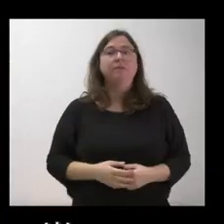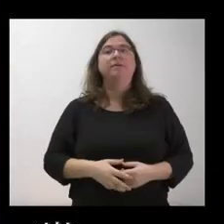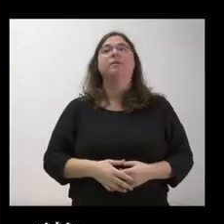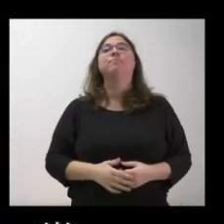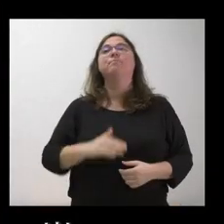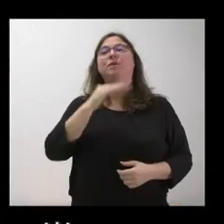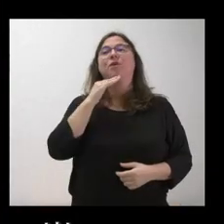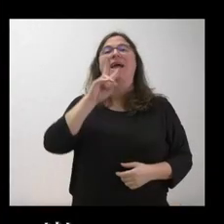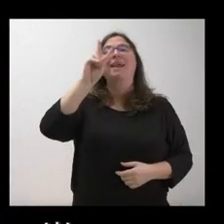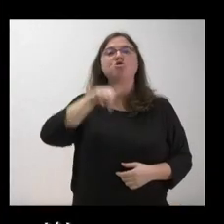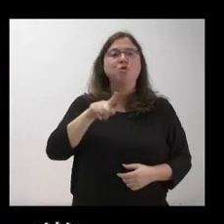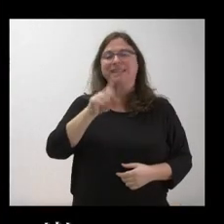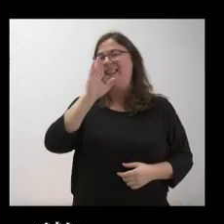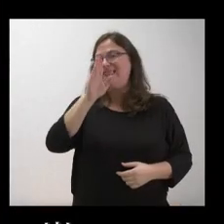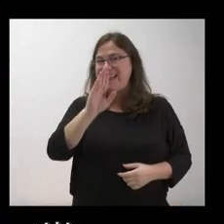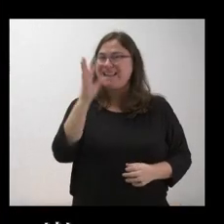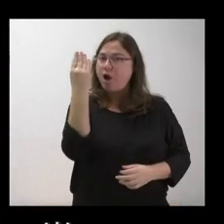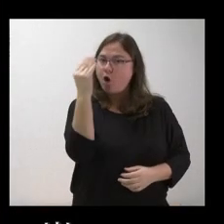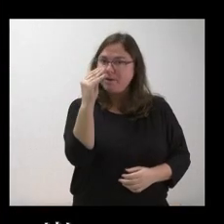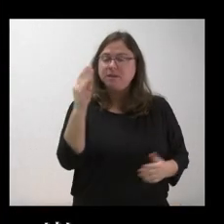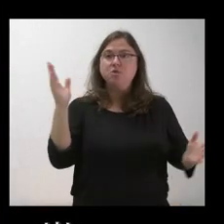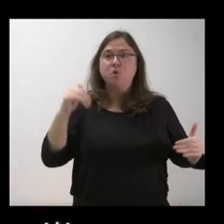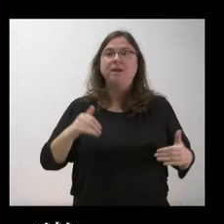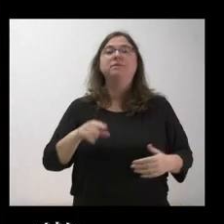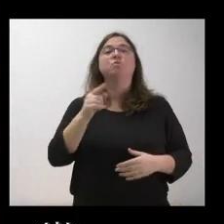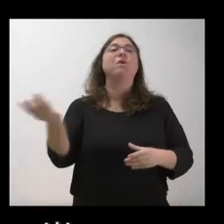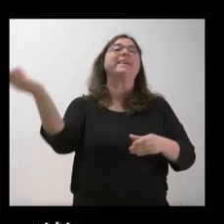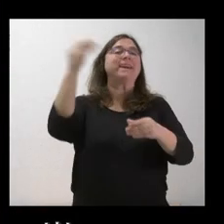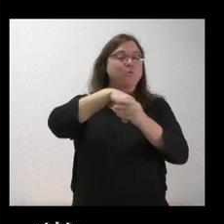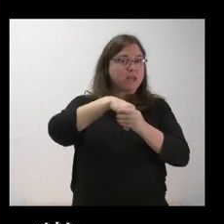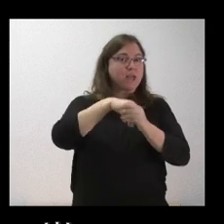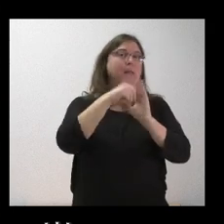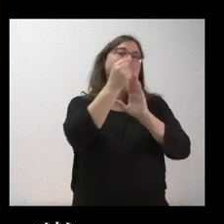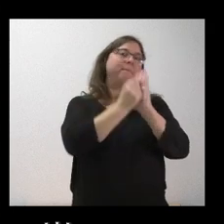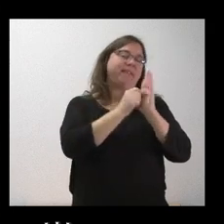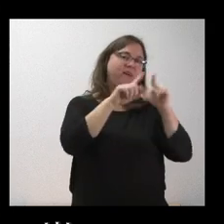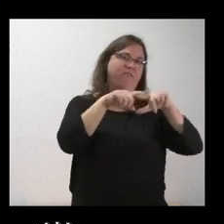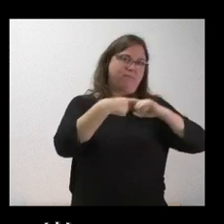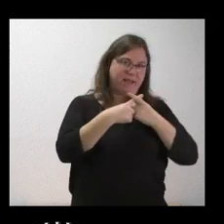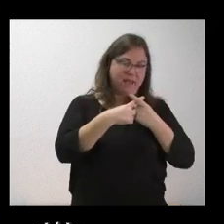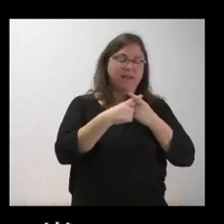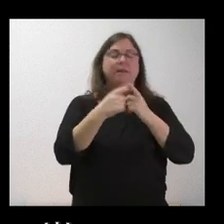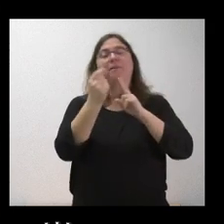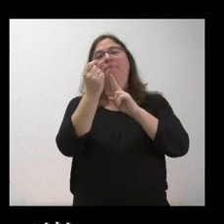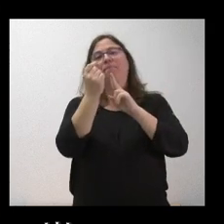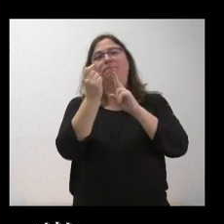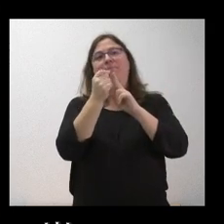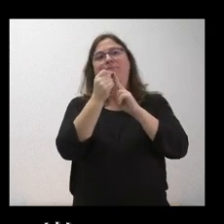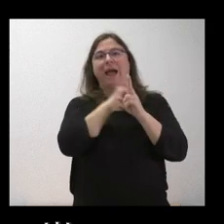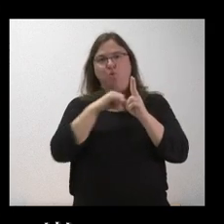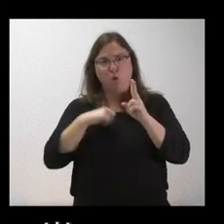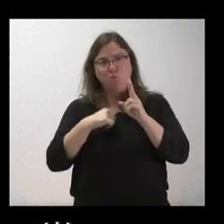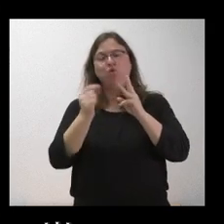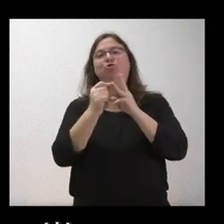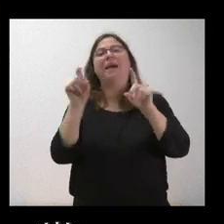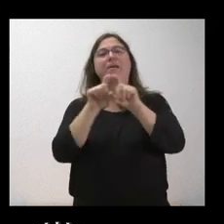hay ninguna que sea directa para jóvenes ustedes están incluyendo en medidas destinadas a familias a a autónomos y a